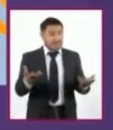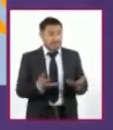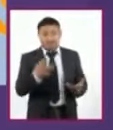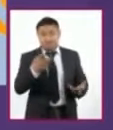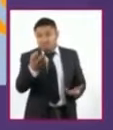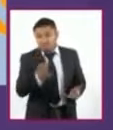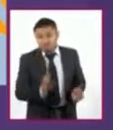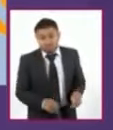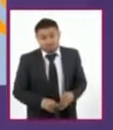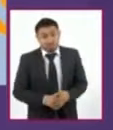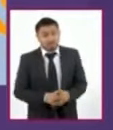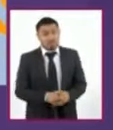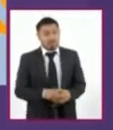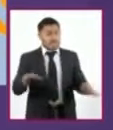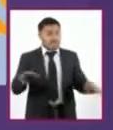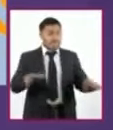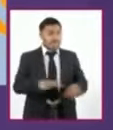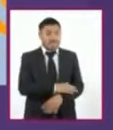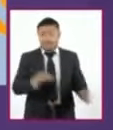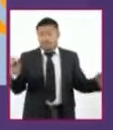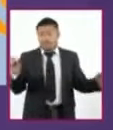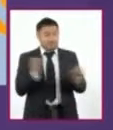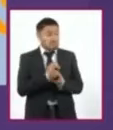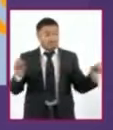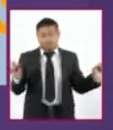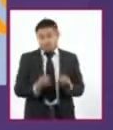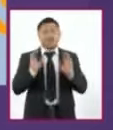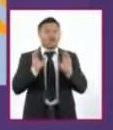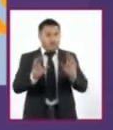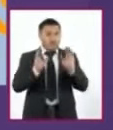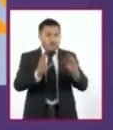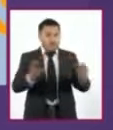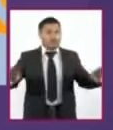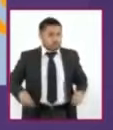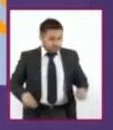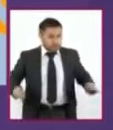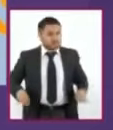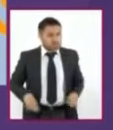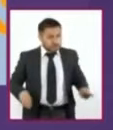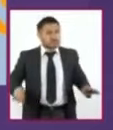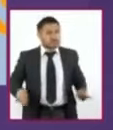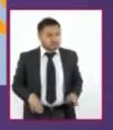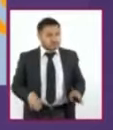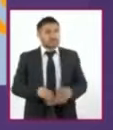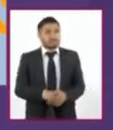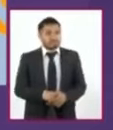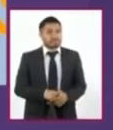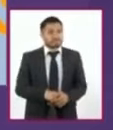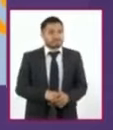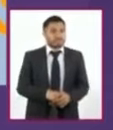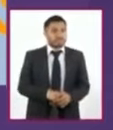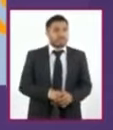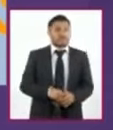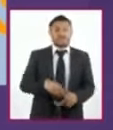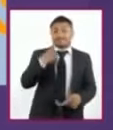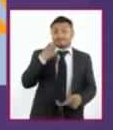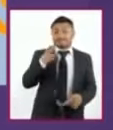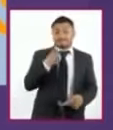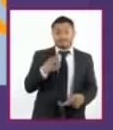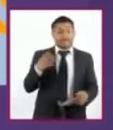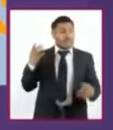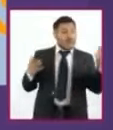cada figura, no se deforma, conservan las propiedades antes mencionadas. El simétrico es el